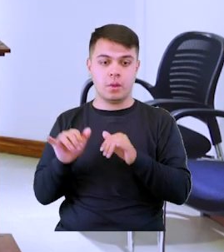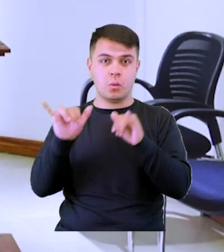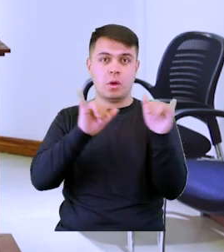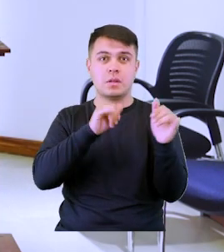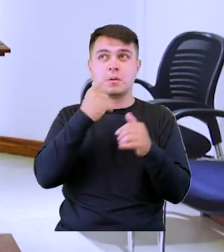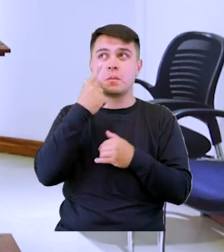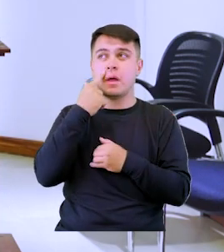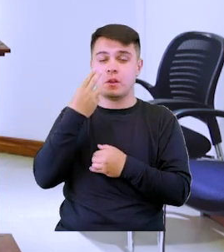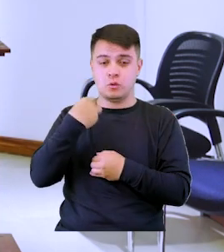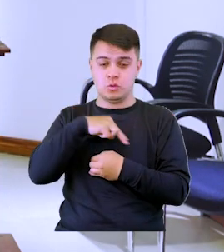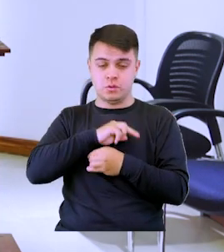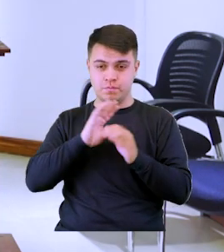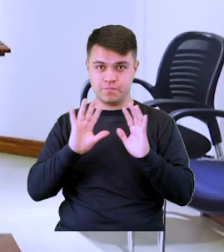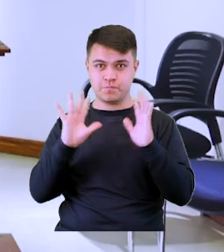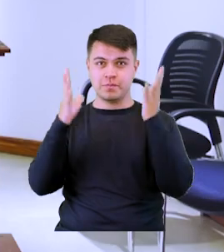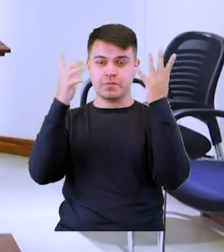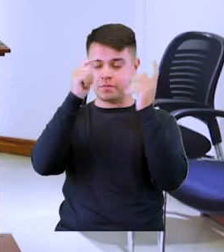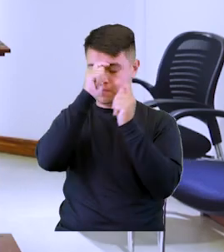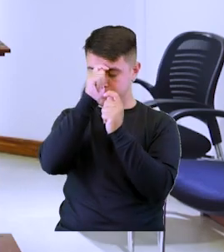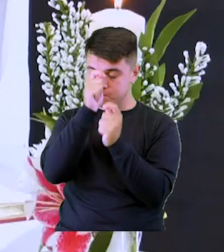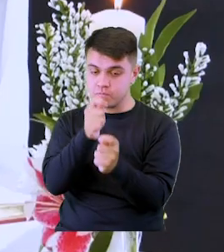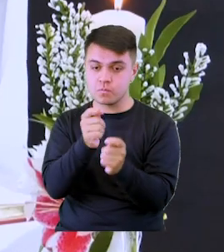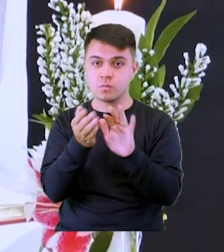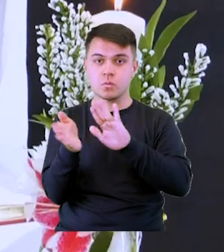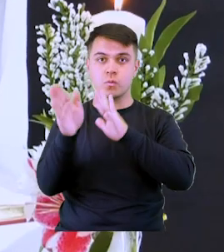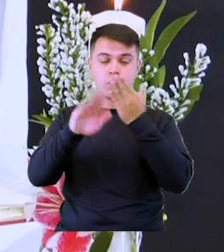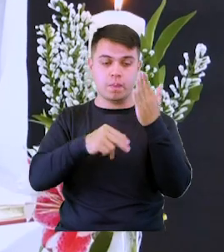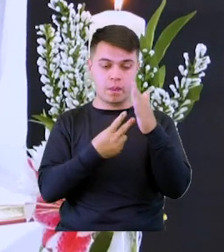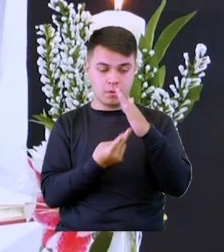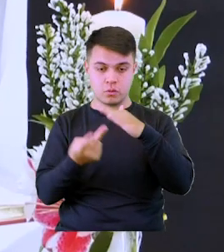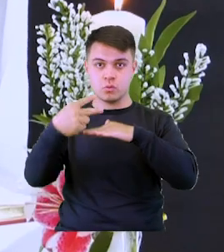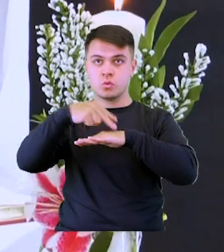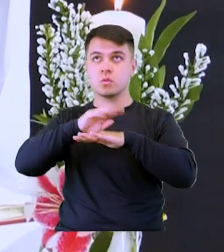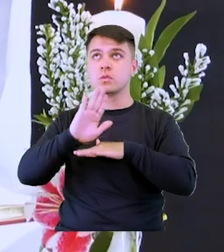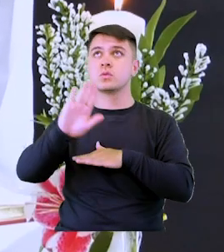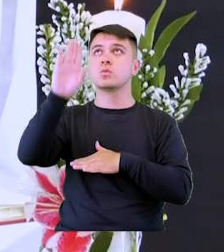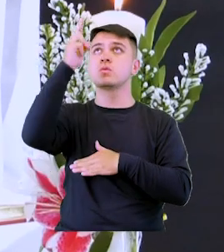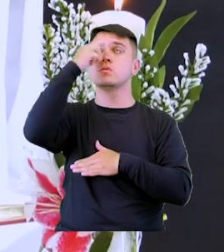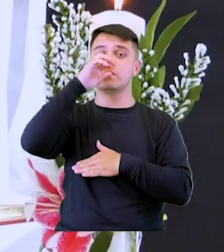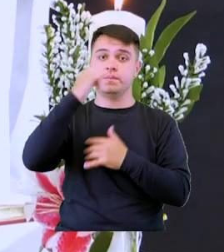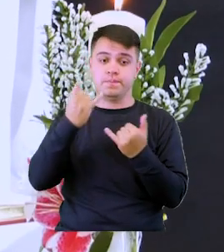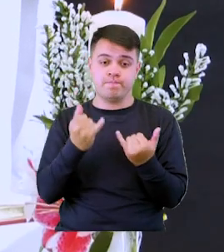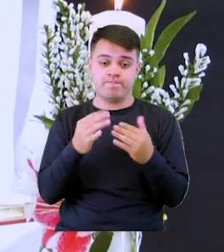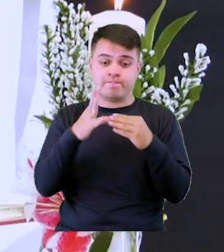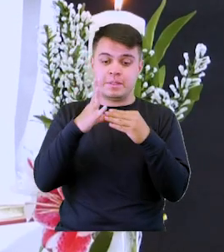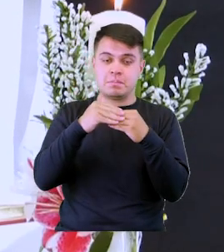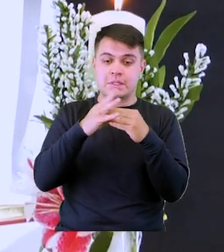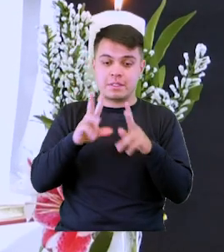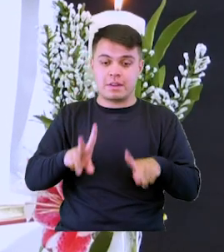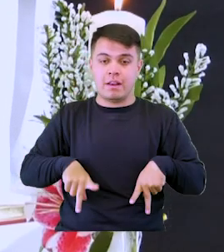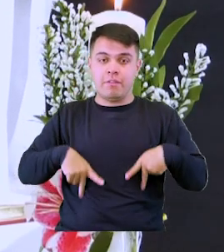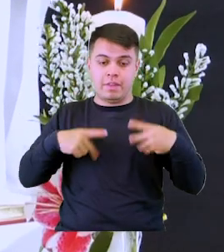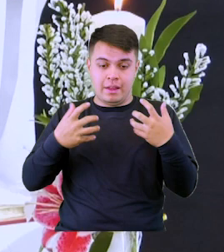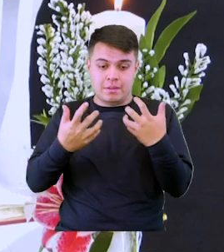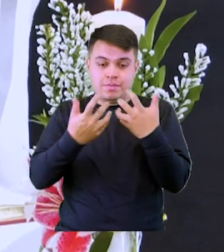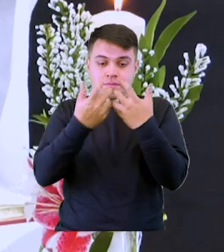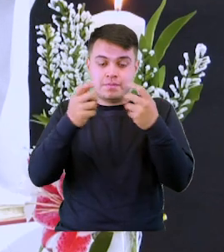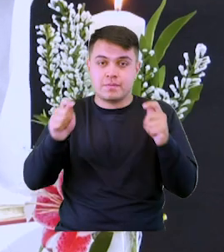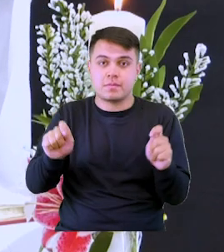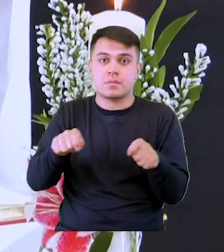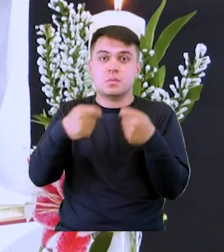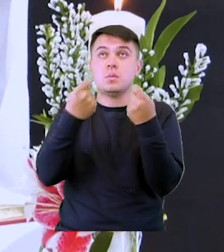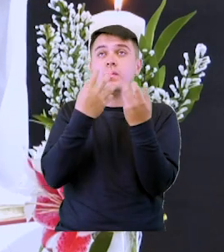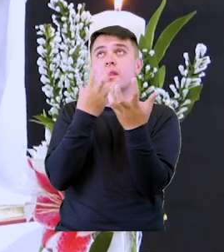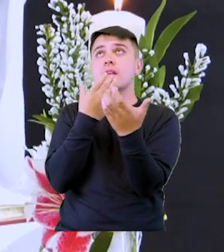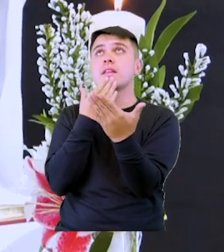Así pues, Padre, al celebrar ahora el memorial de la muerte y resurrección de tu Hijo, te ofrecemos el pan de la vida y el cáliz de salvación y te